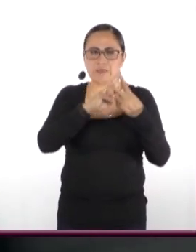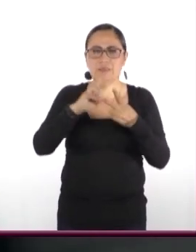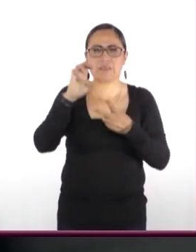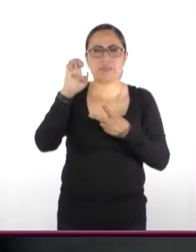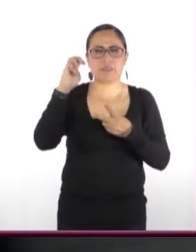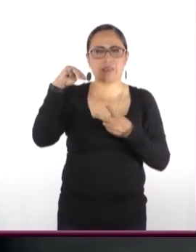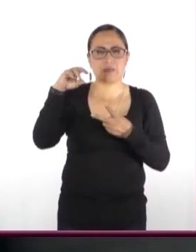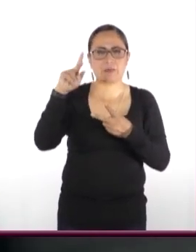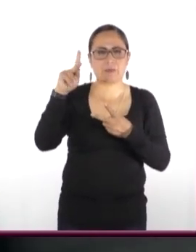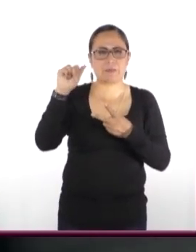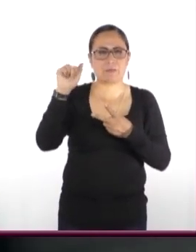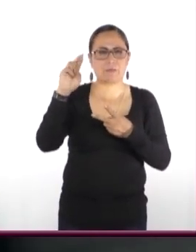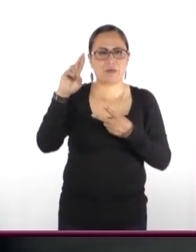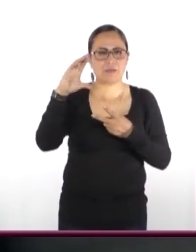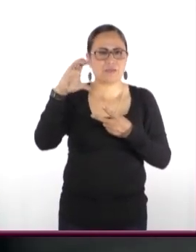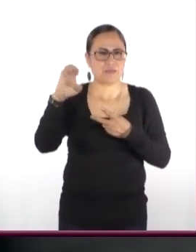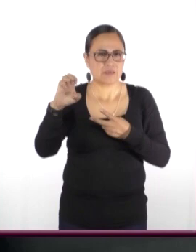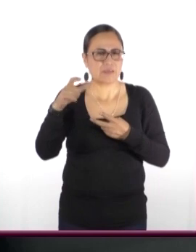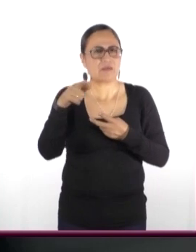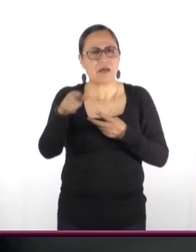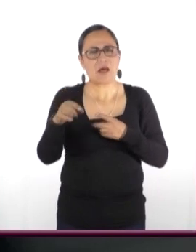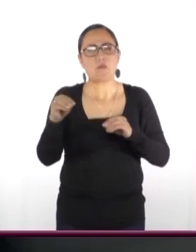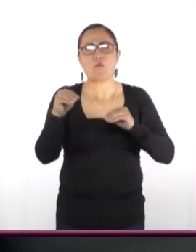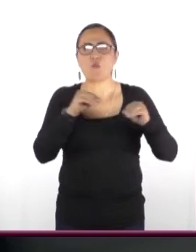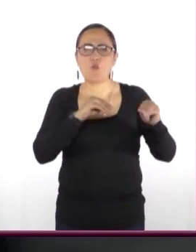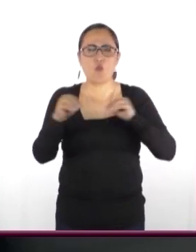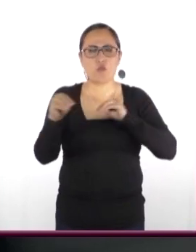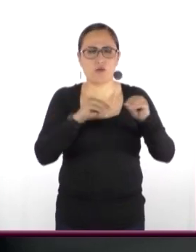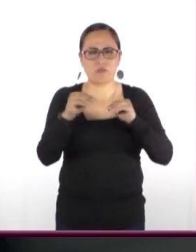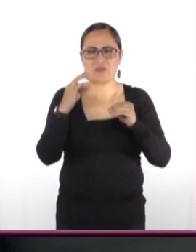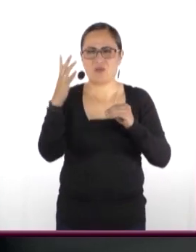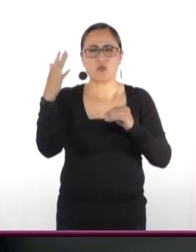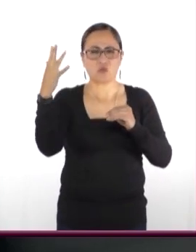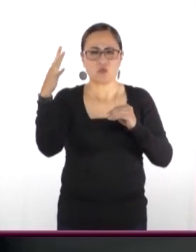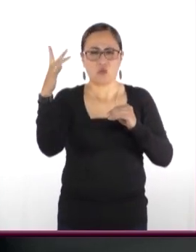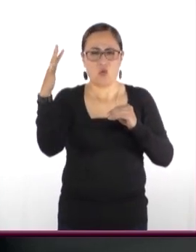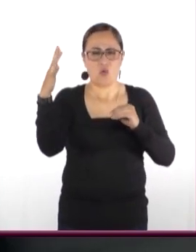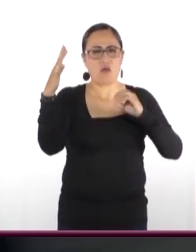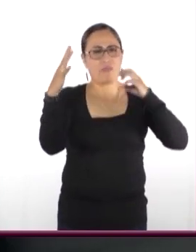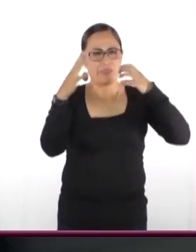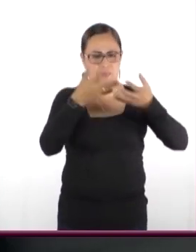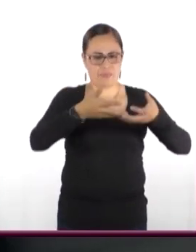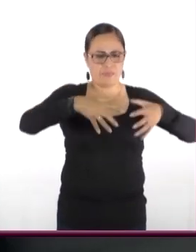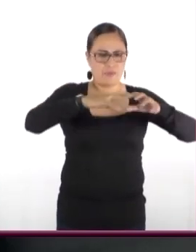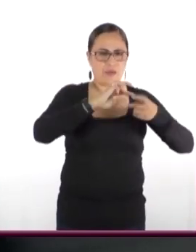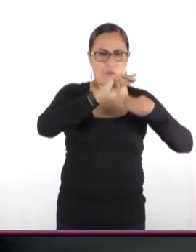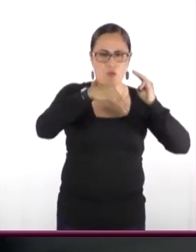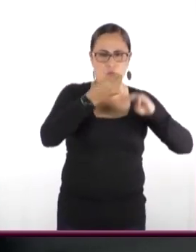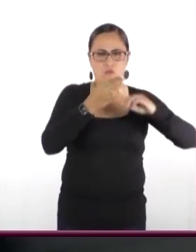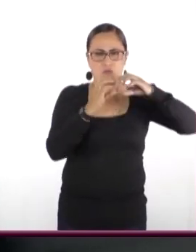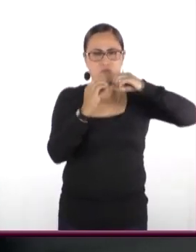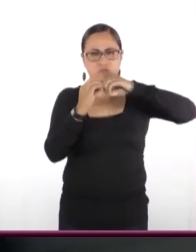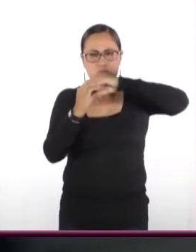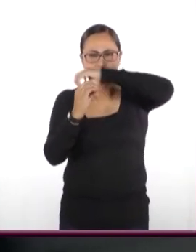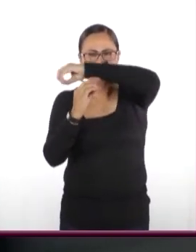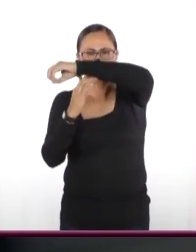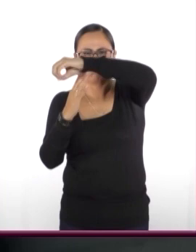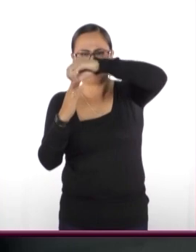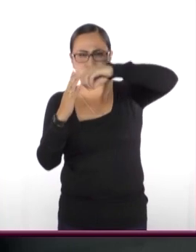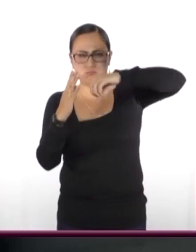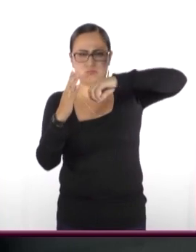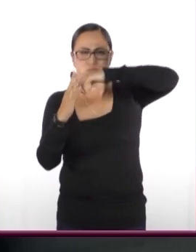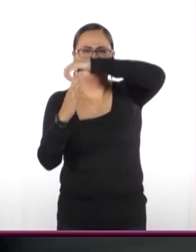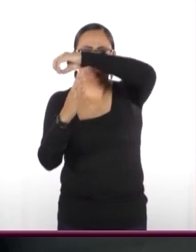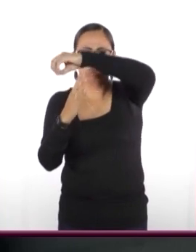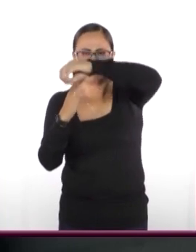parsec se basa precisamente en esto del movimiento de la Tierra alrededor del Sol. Al moverse la Tierra alrededor del